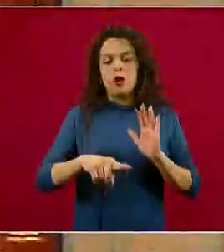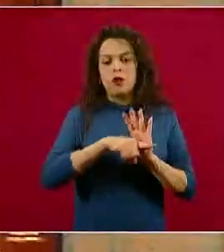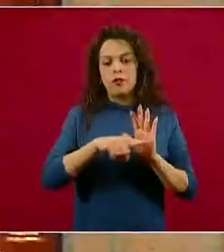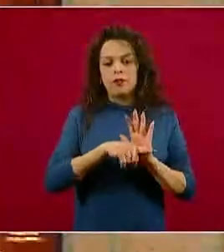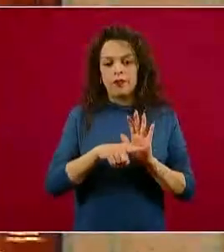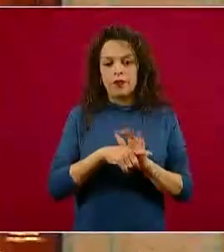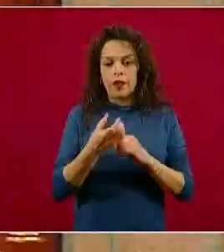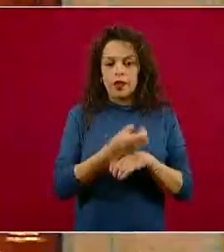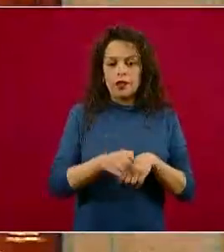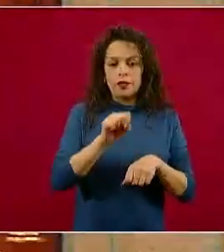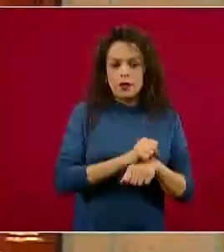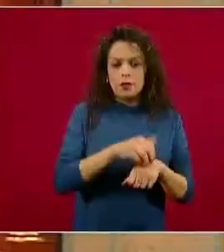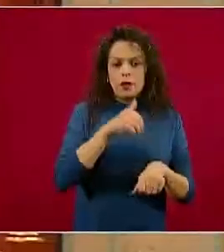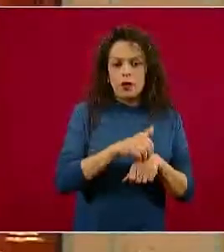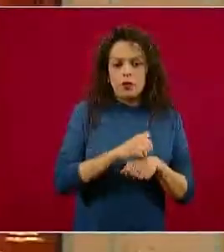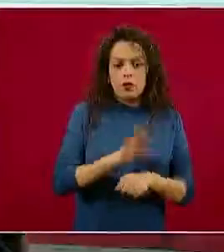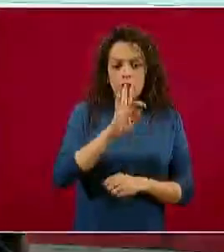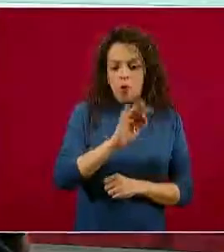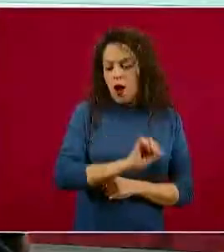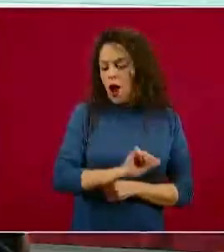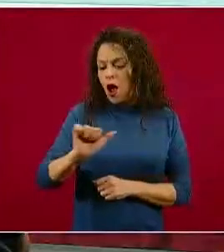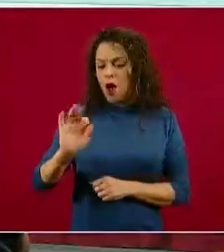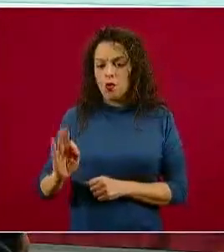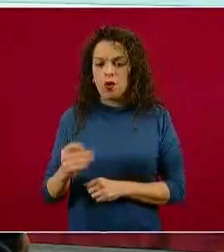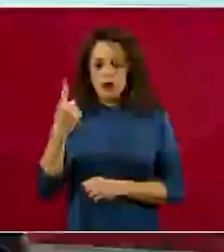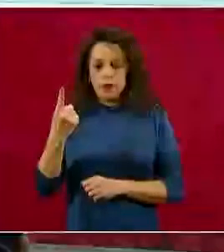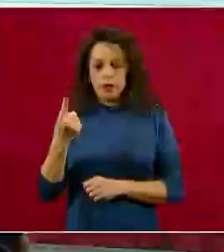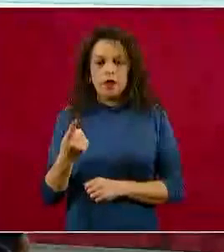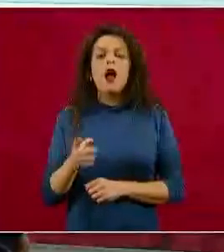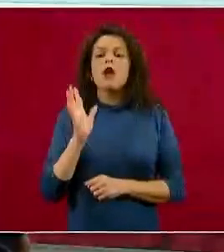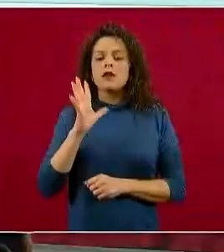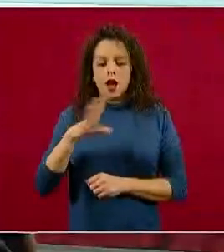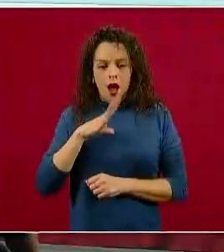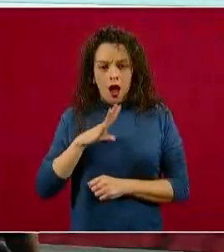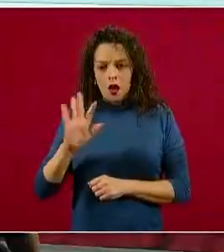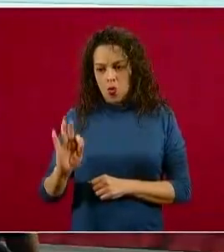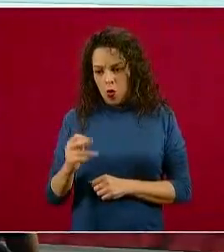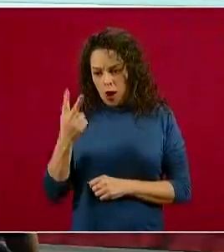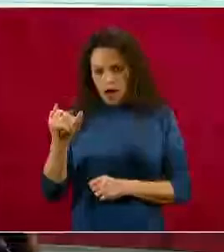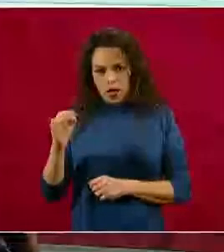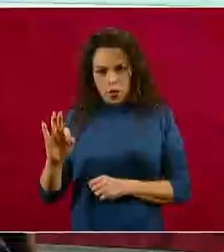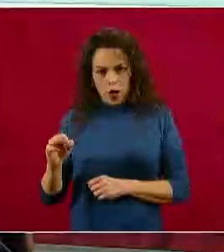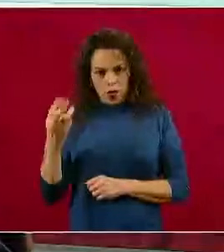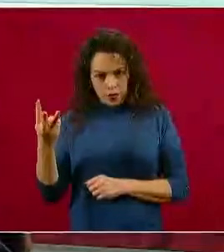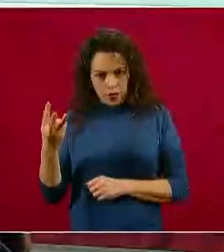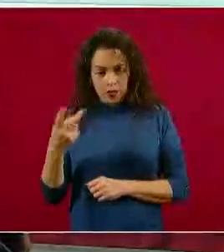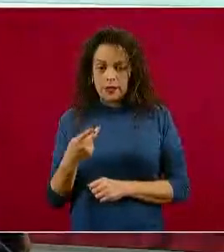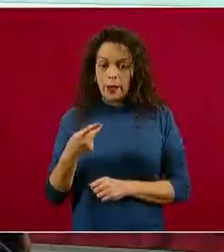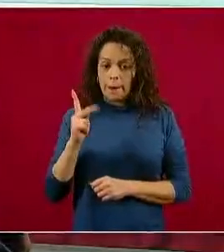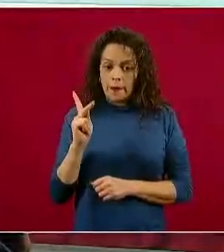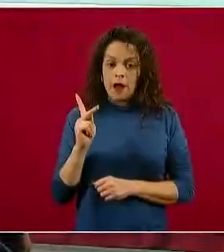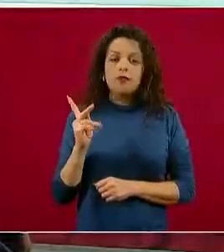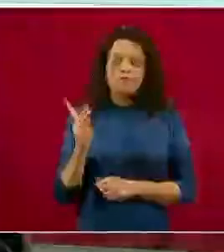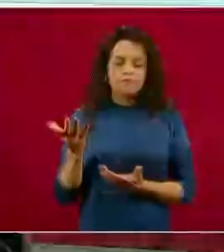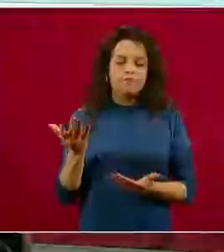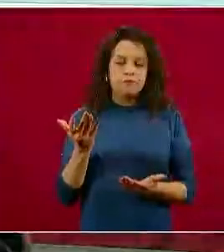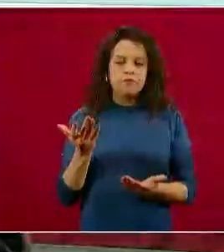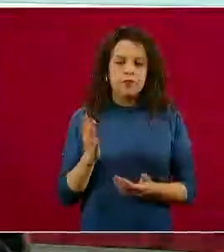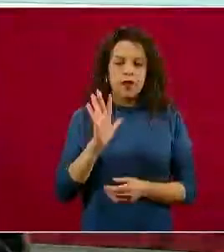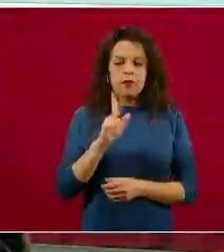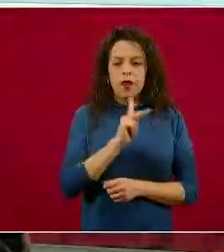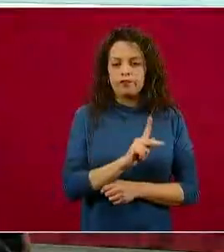semana 40 y la 41. Tenemos ya también la semana 42 y la 43 en la estadística, pero similar a lo que sucede en